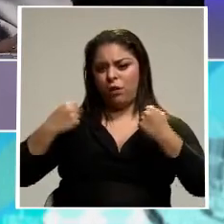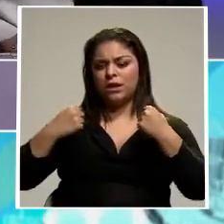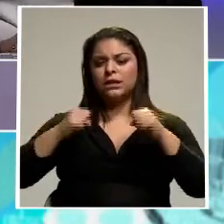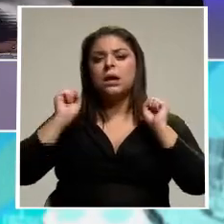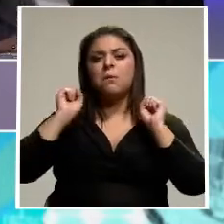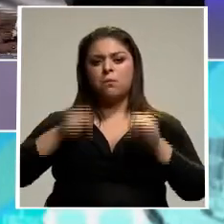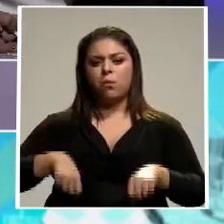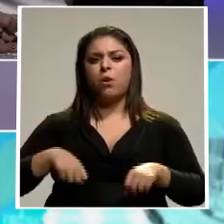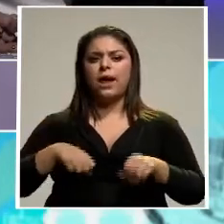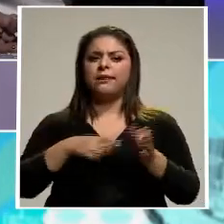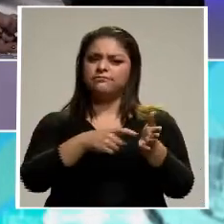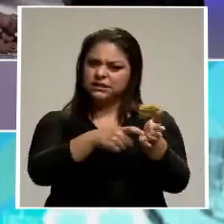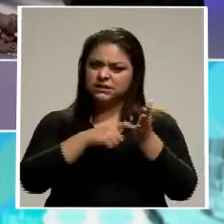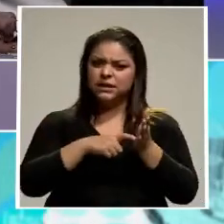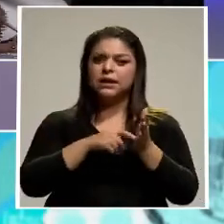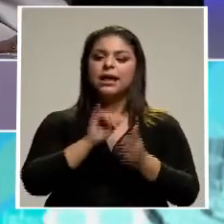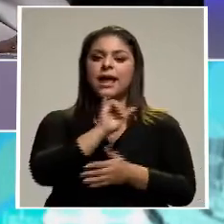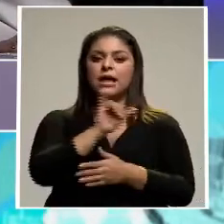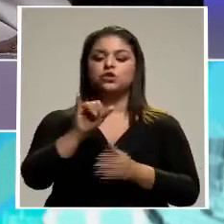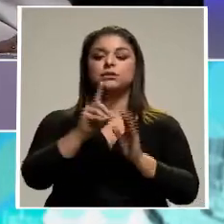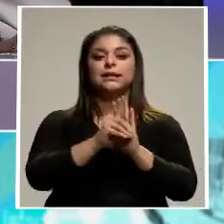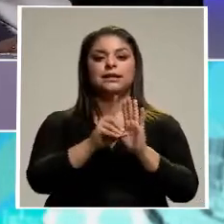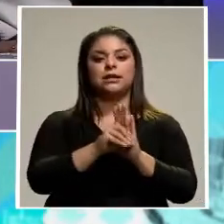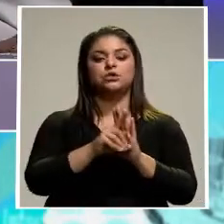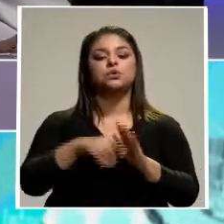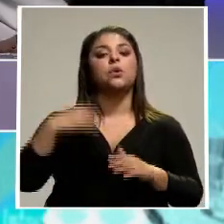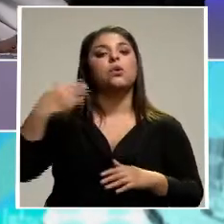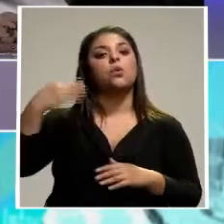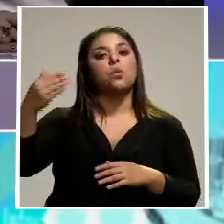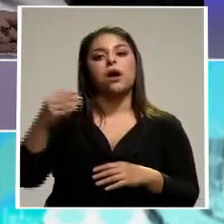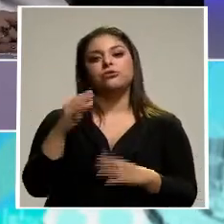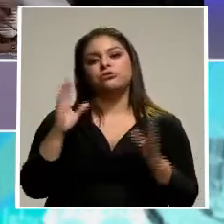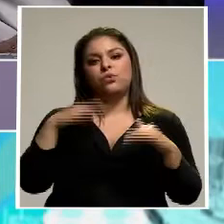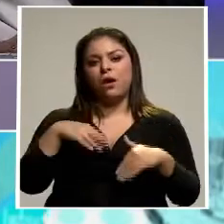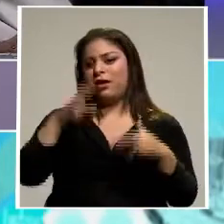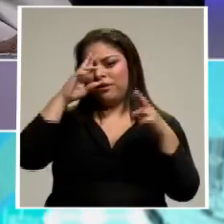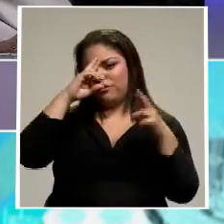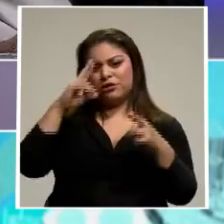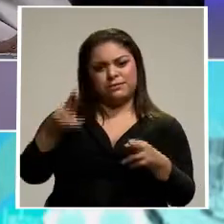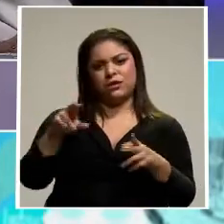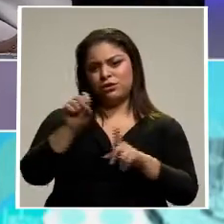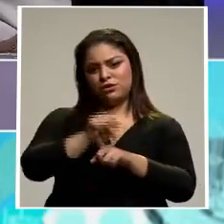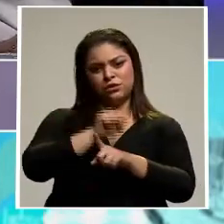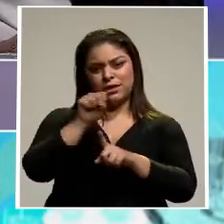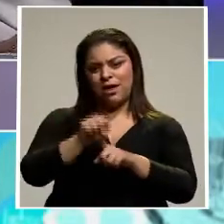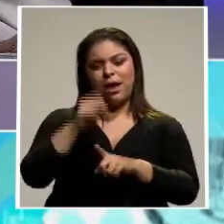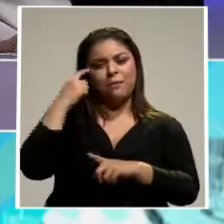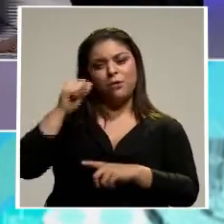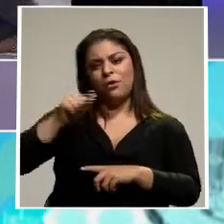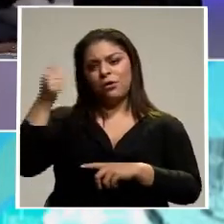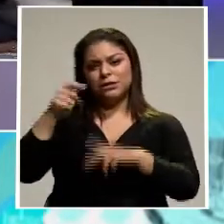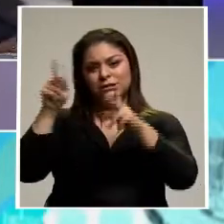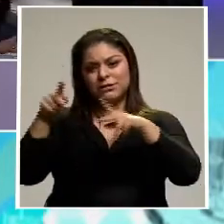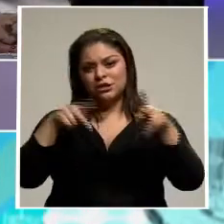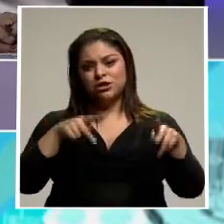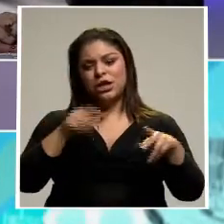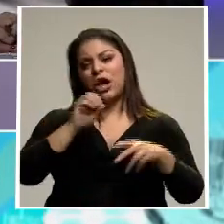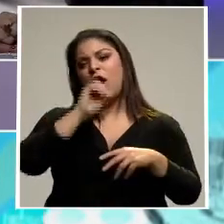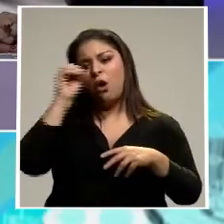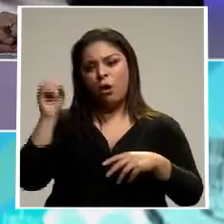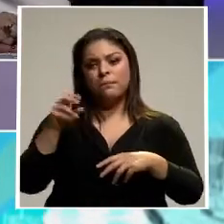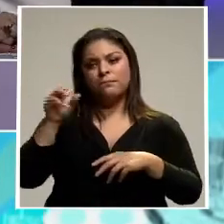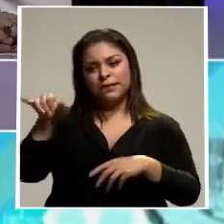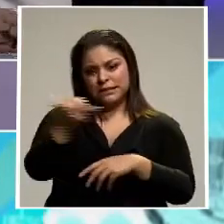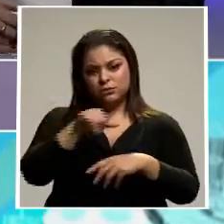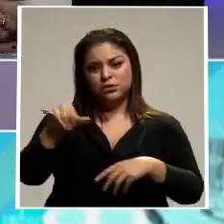hacer exigir esos derechos cuando no son respetados en la sociedad por otras personas o por los estados